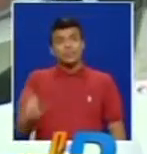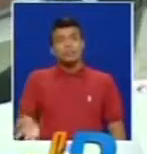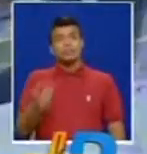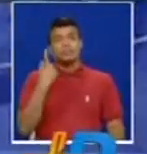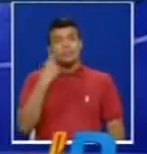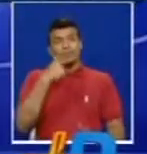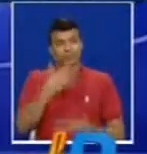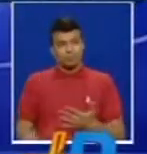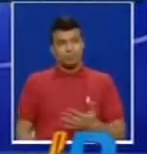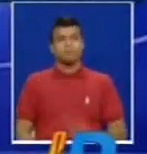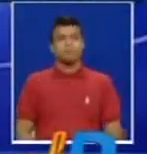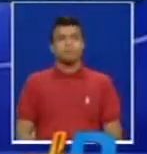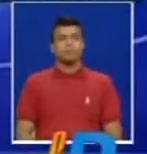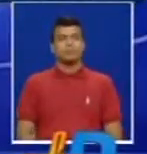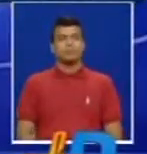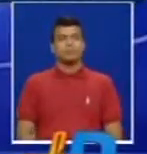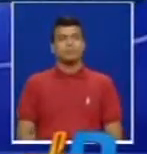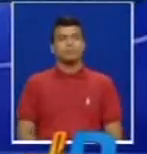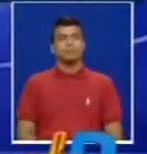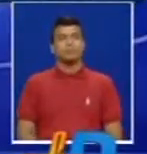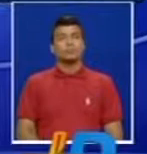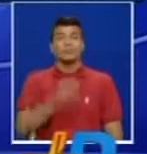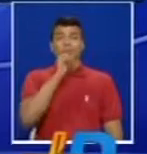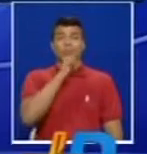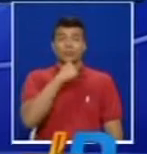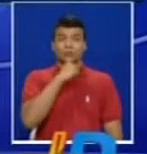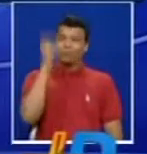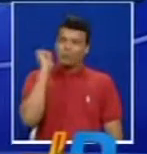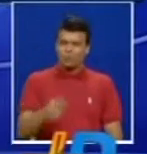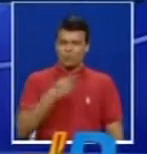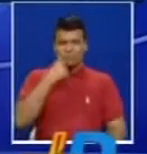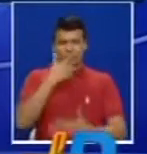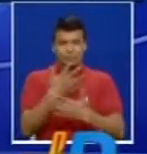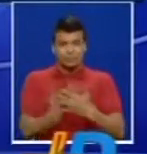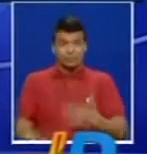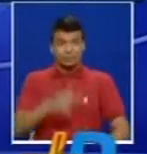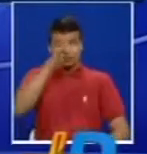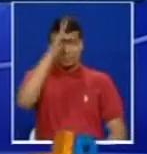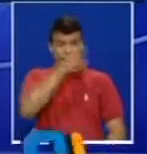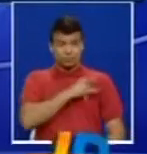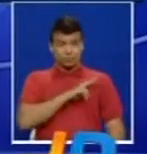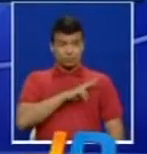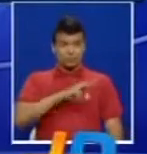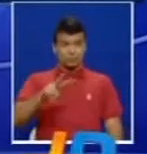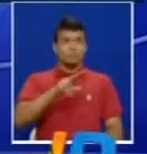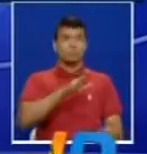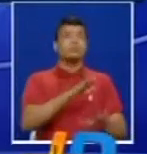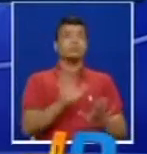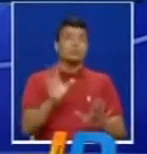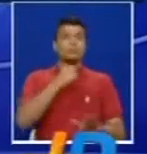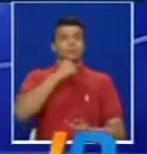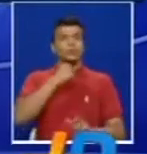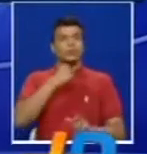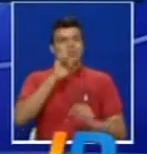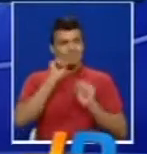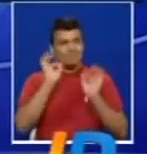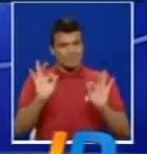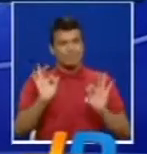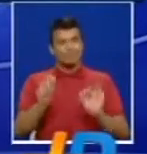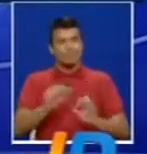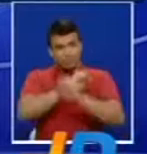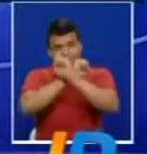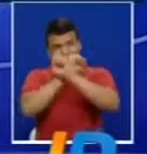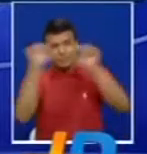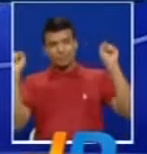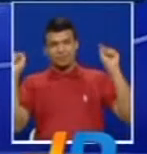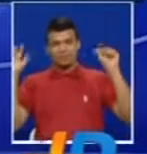líquido. En medio de la crisis generada por la falta de sangre en el Hospital Universitario del Valle, se produce una buena noticia. Esta mañana